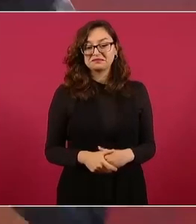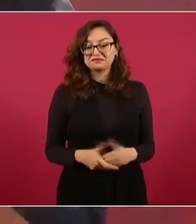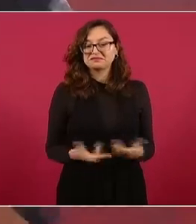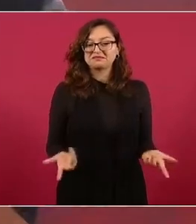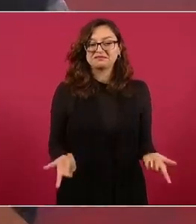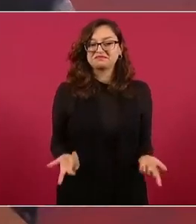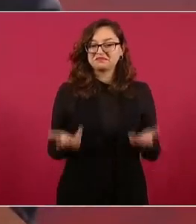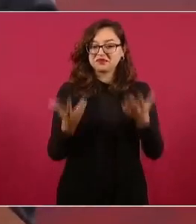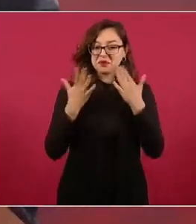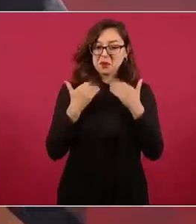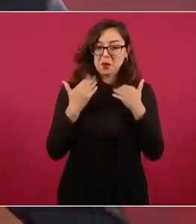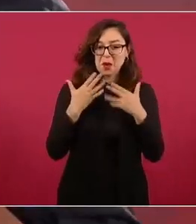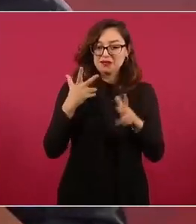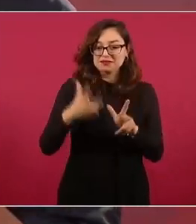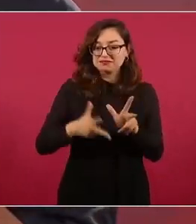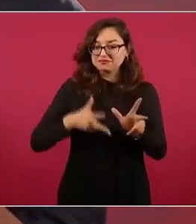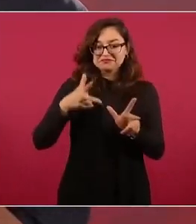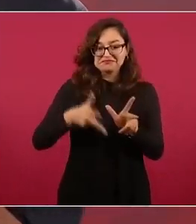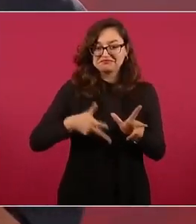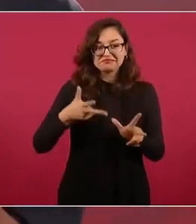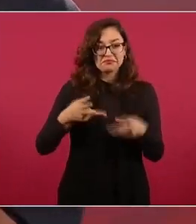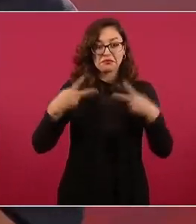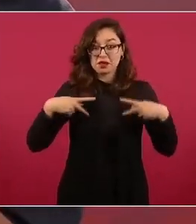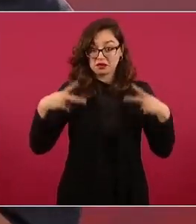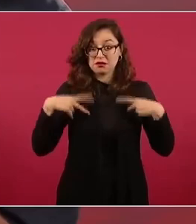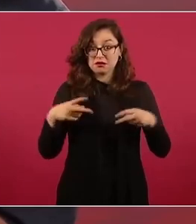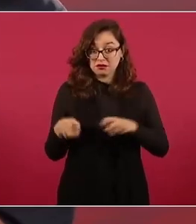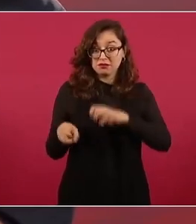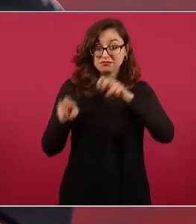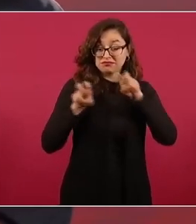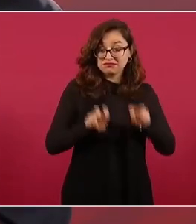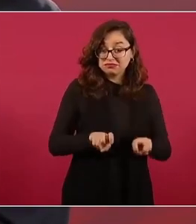Ni un tren de pasajeros.